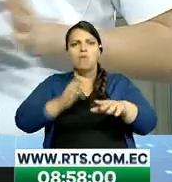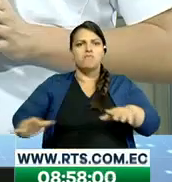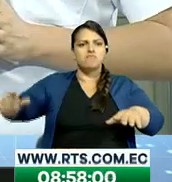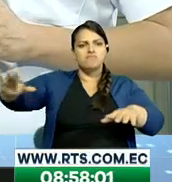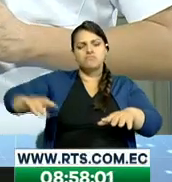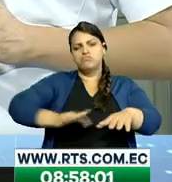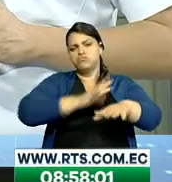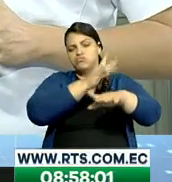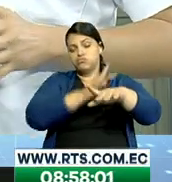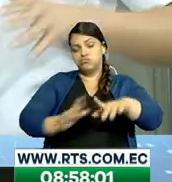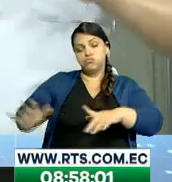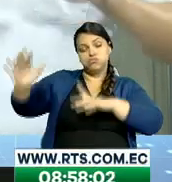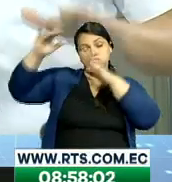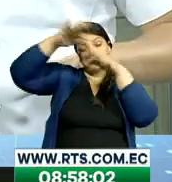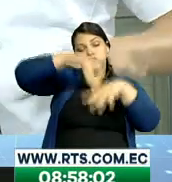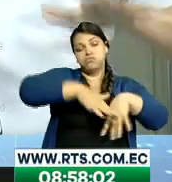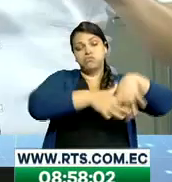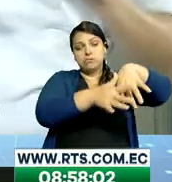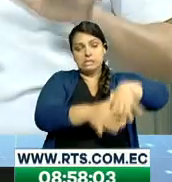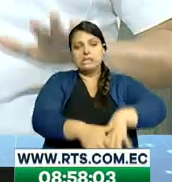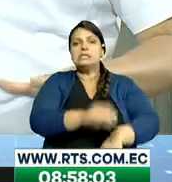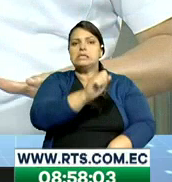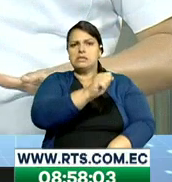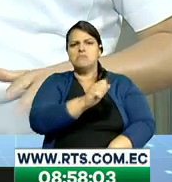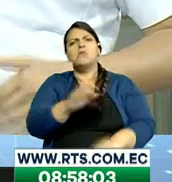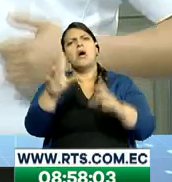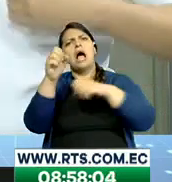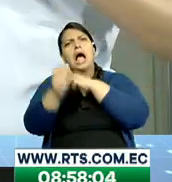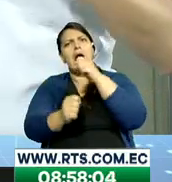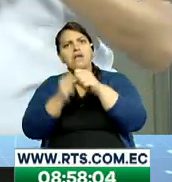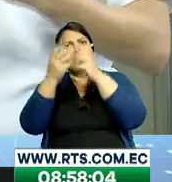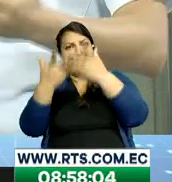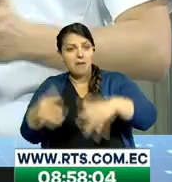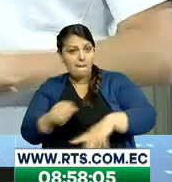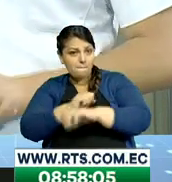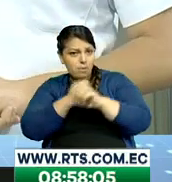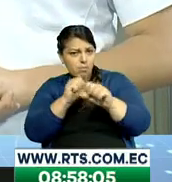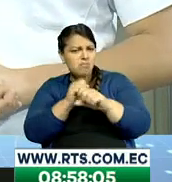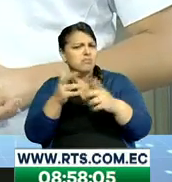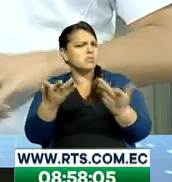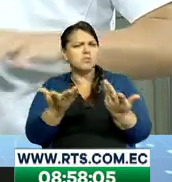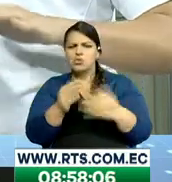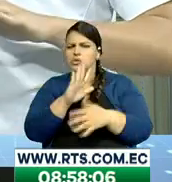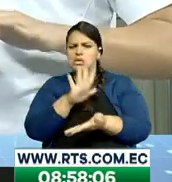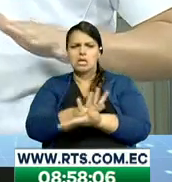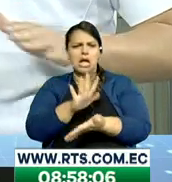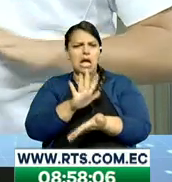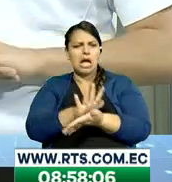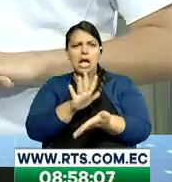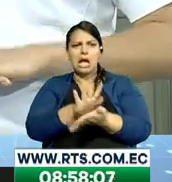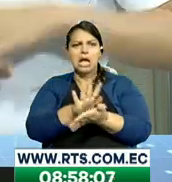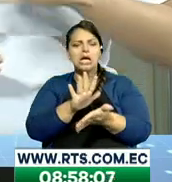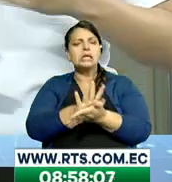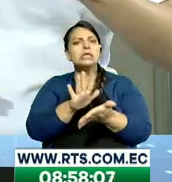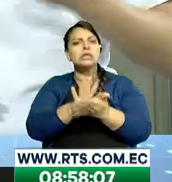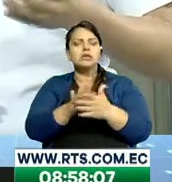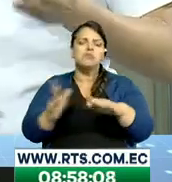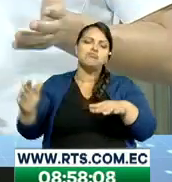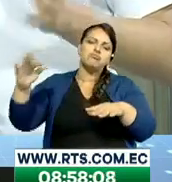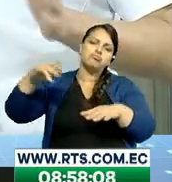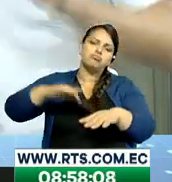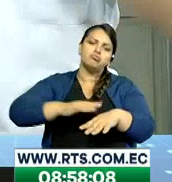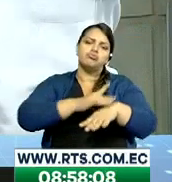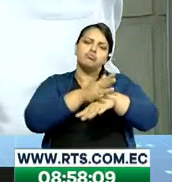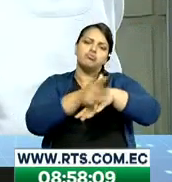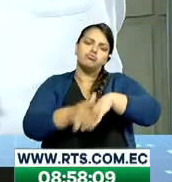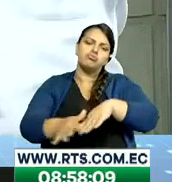favorables para los bañistas. Actualmente estamos en las mismas condiciones, se puede hacer uso del mar sin ningún inconveniente, pese que vamos a tener